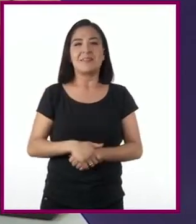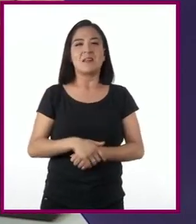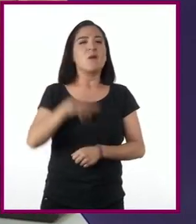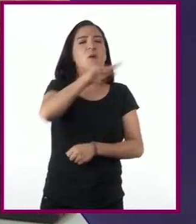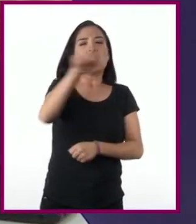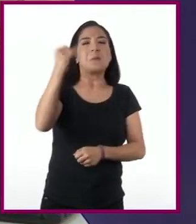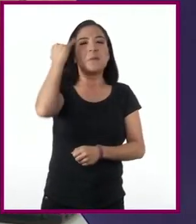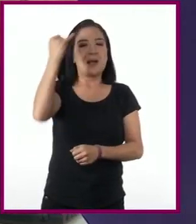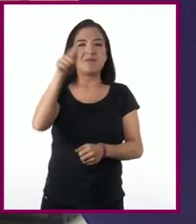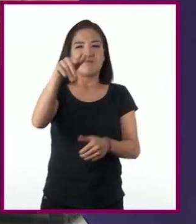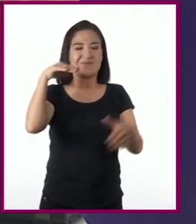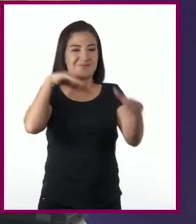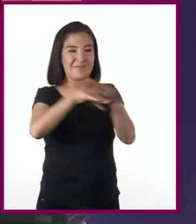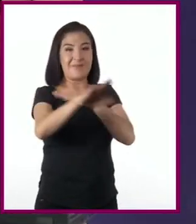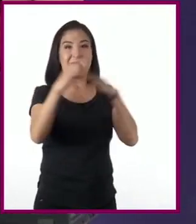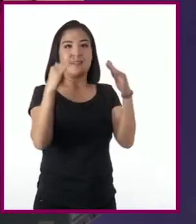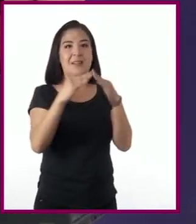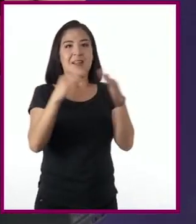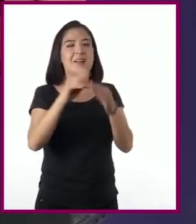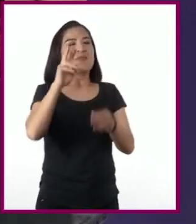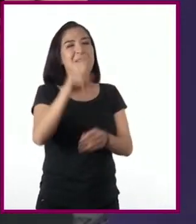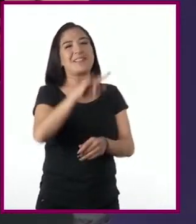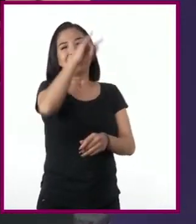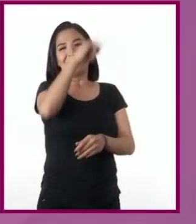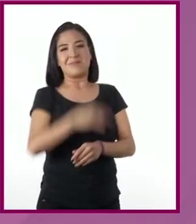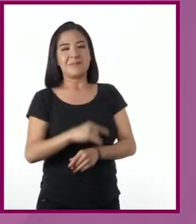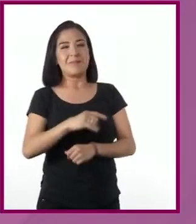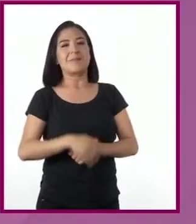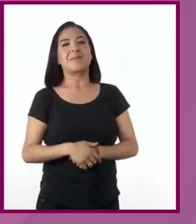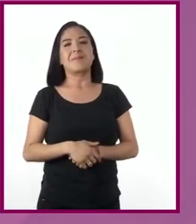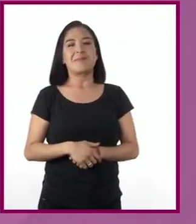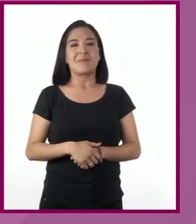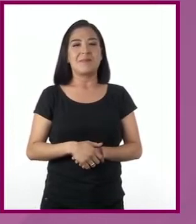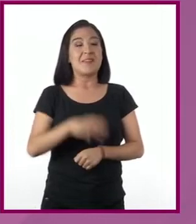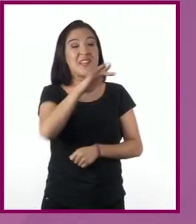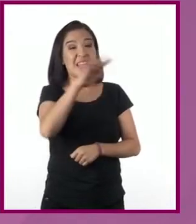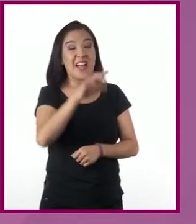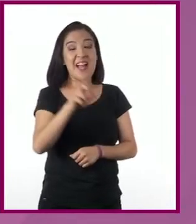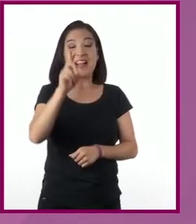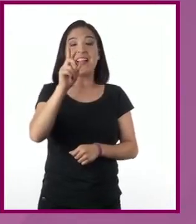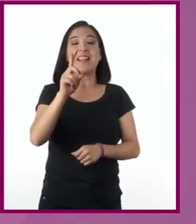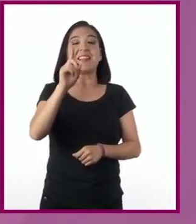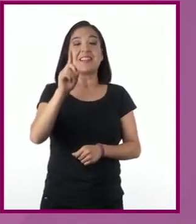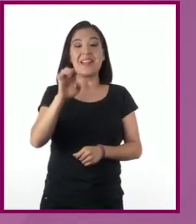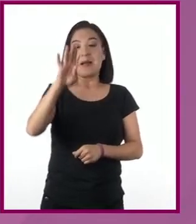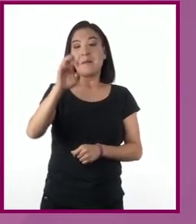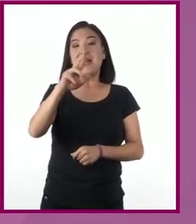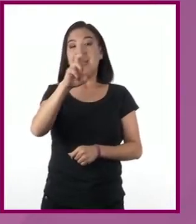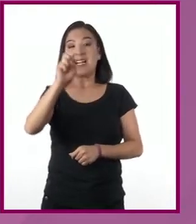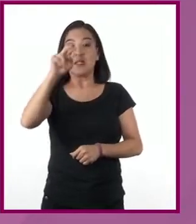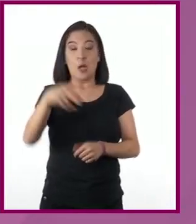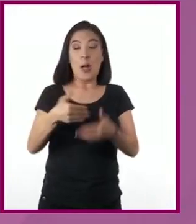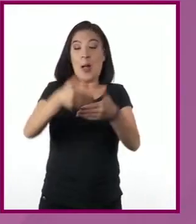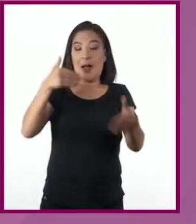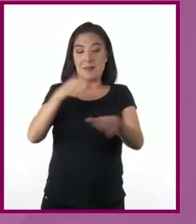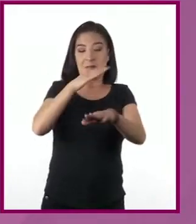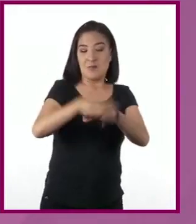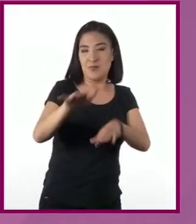a la entrada de una casa y ven un letrero que dice: debieron sacudirse los zapatos antes de